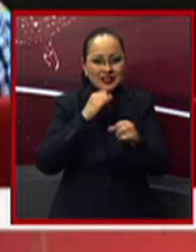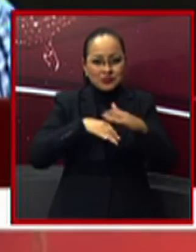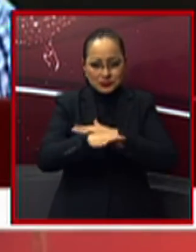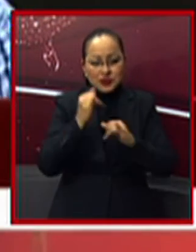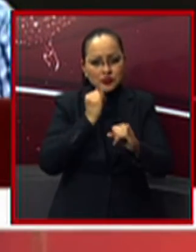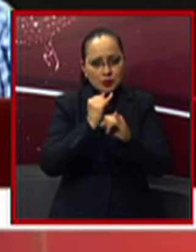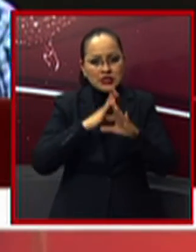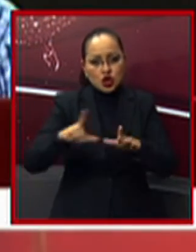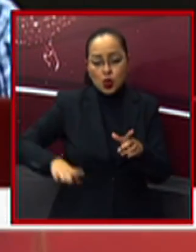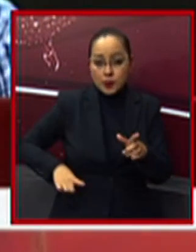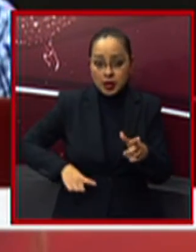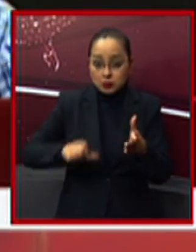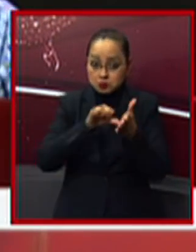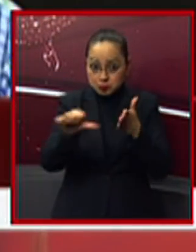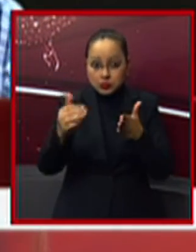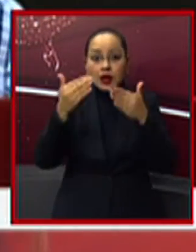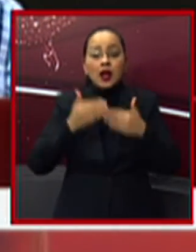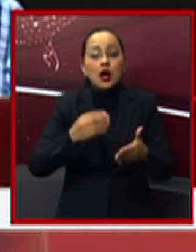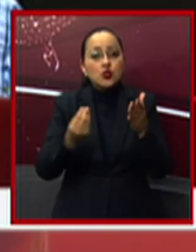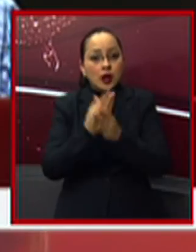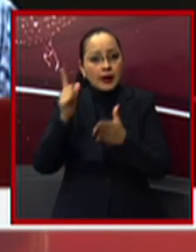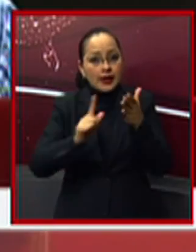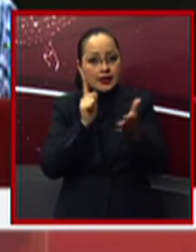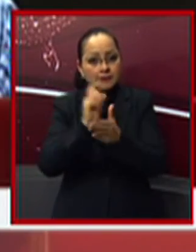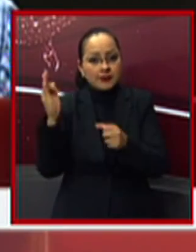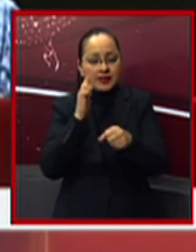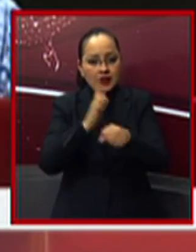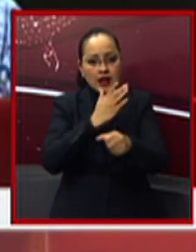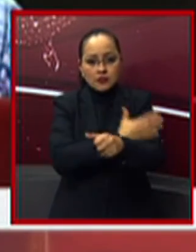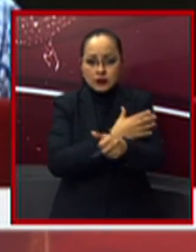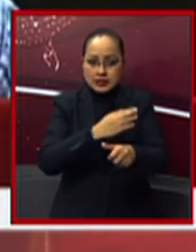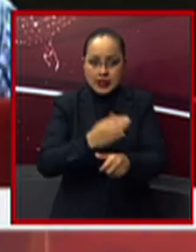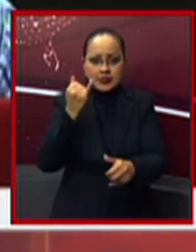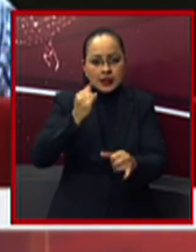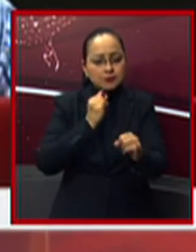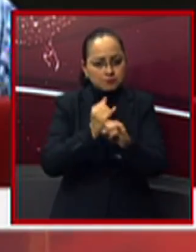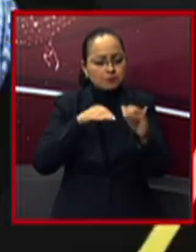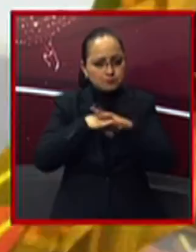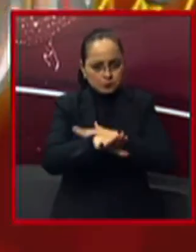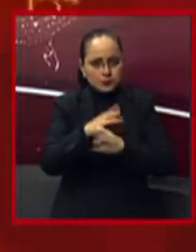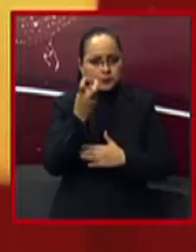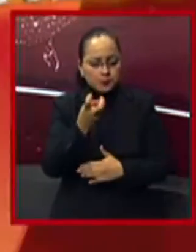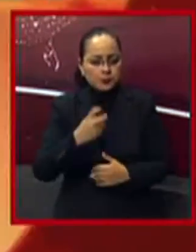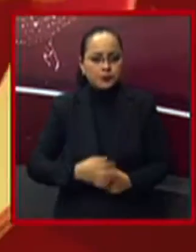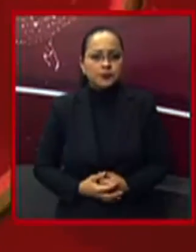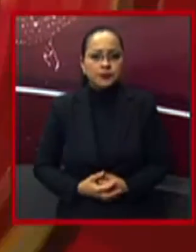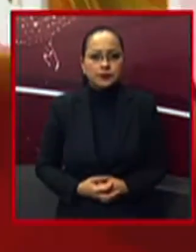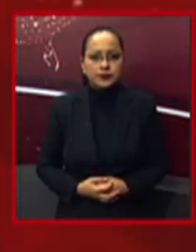Información Pública Gubernamental y expide la Ley Federal de Transparencia y Acceso a la Información Pública.